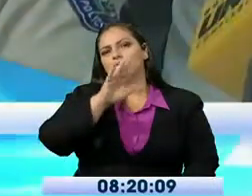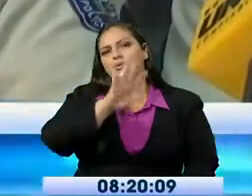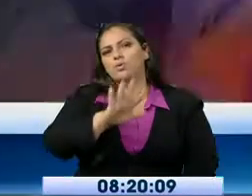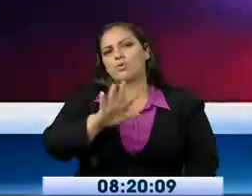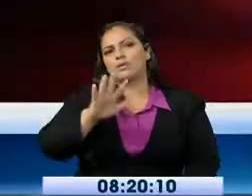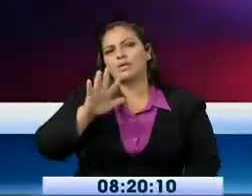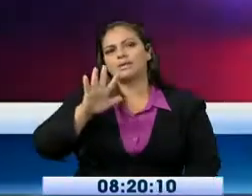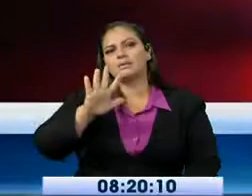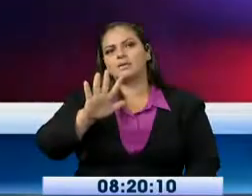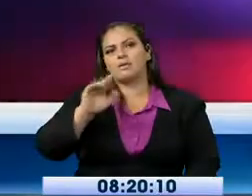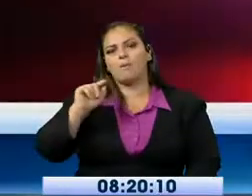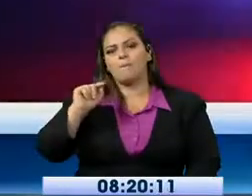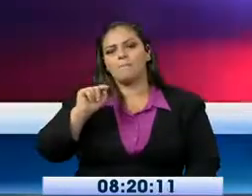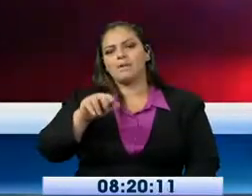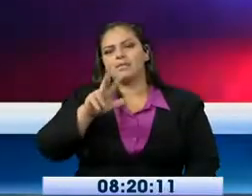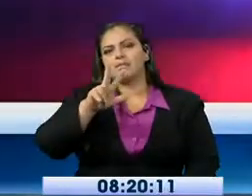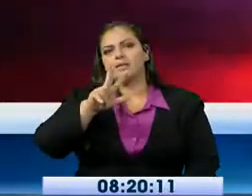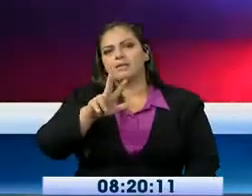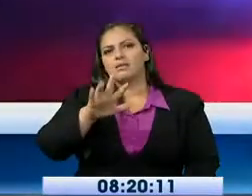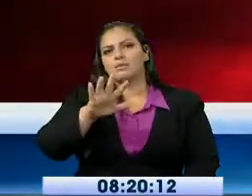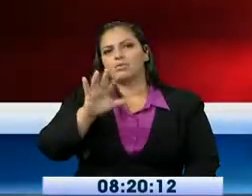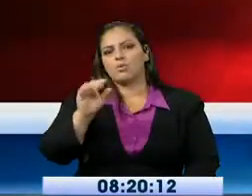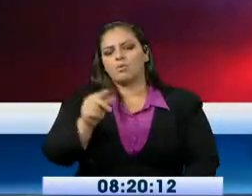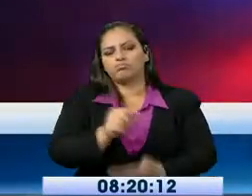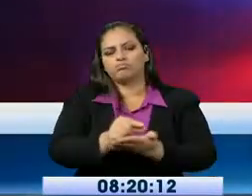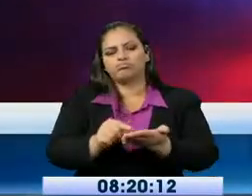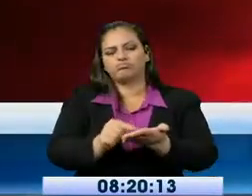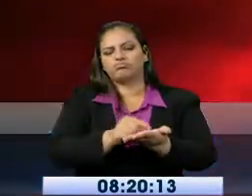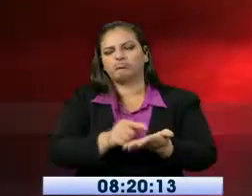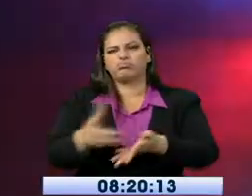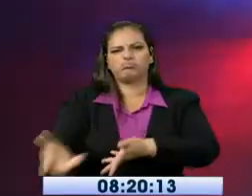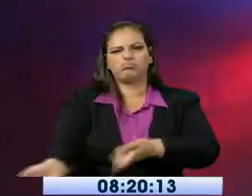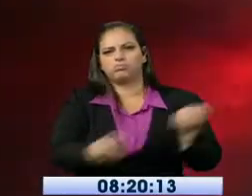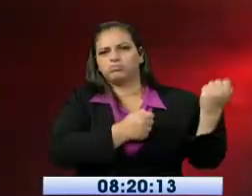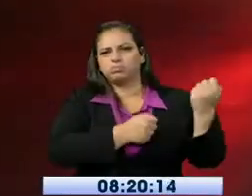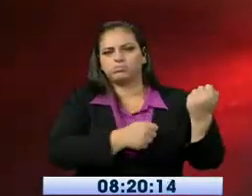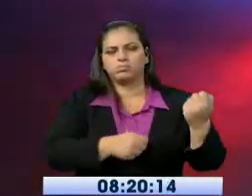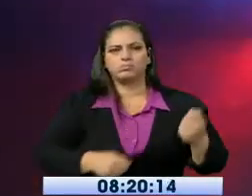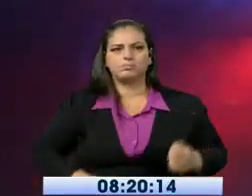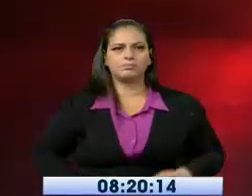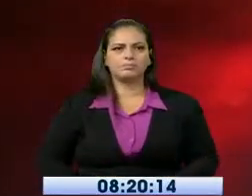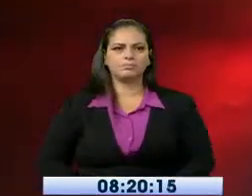455.350 dosis. Con cámaras, Eduardo García, desde Manta, provincia de Manabí, informó Wendy Delgado.